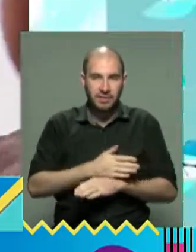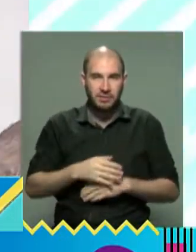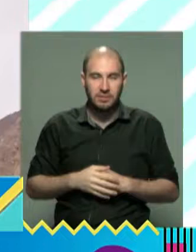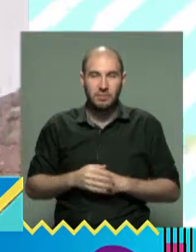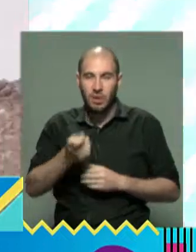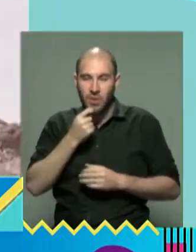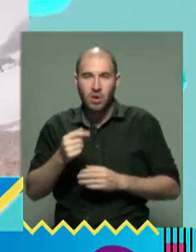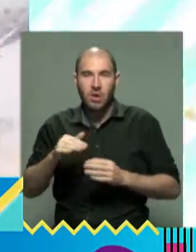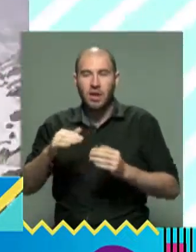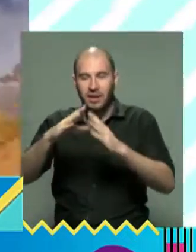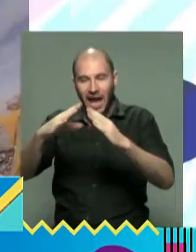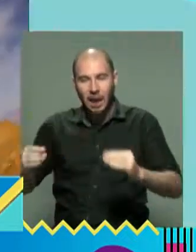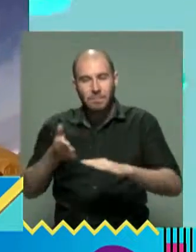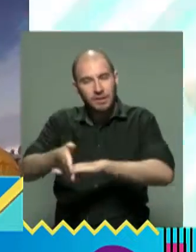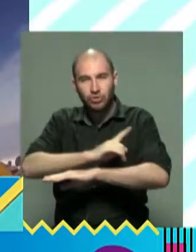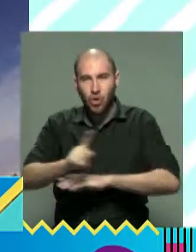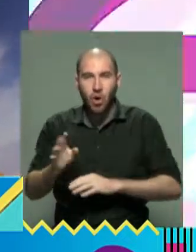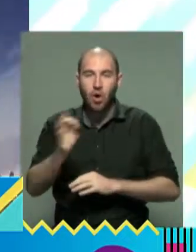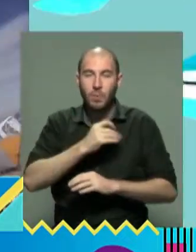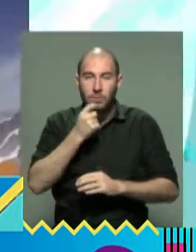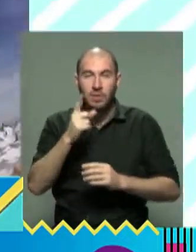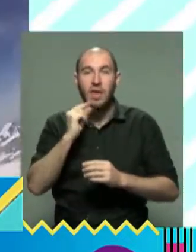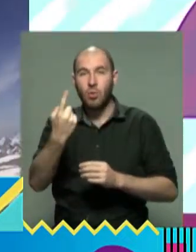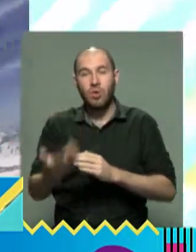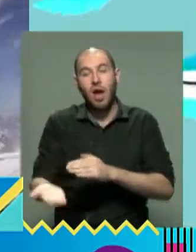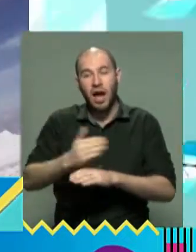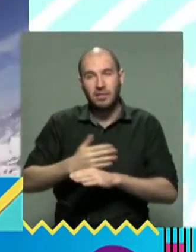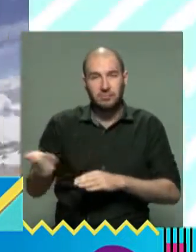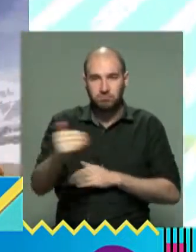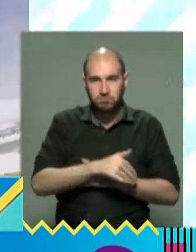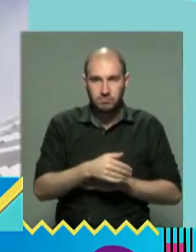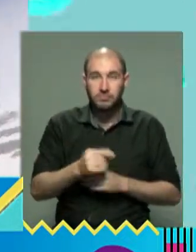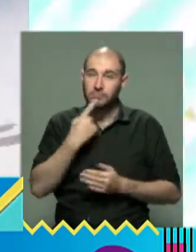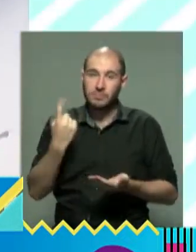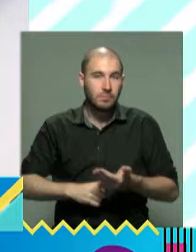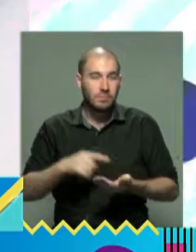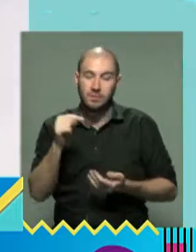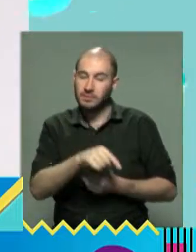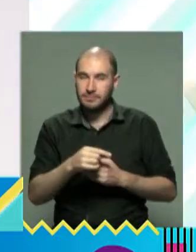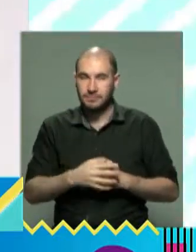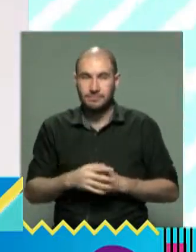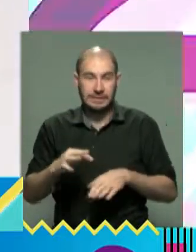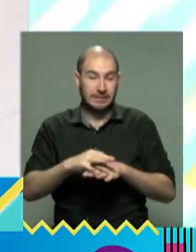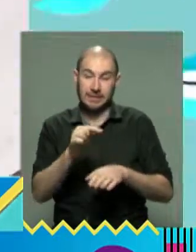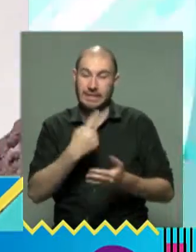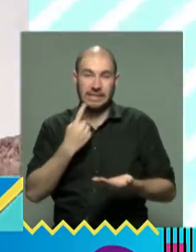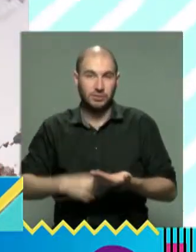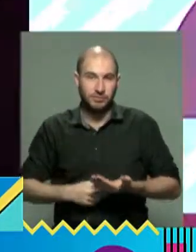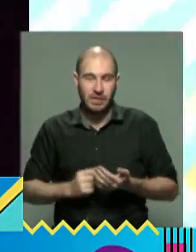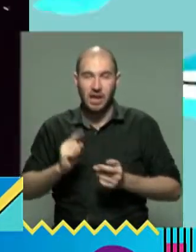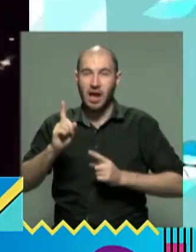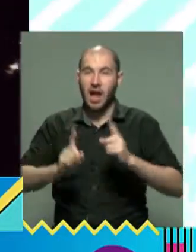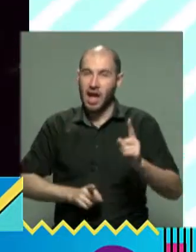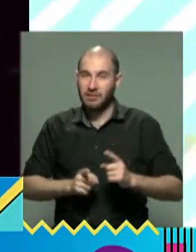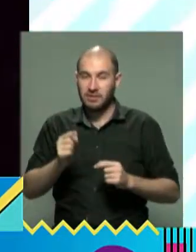no salir de la carpa o de retornar el día anterior, esas decisiones las tiene que tomar el guía, y hay momentos en los que